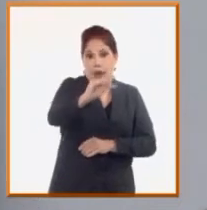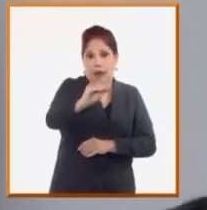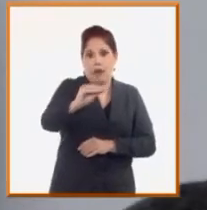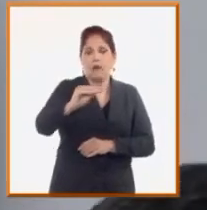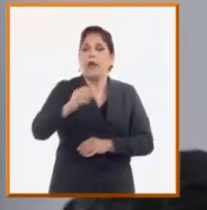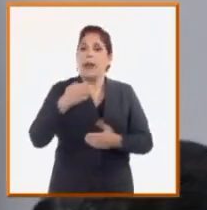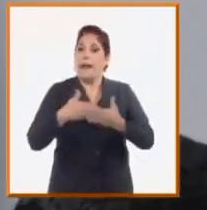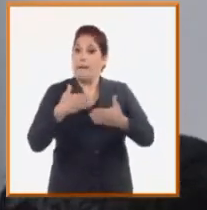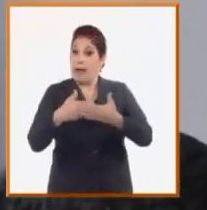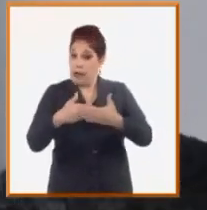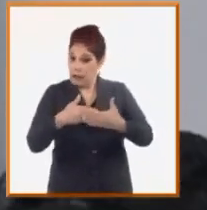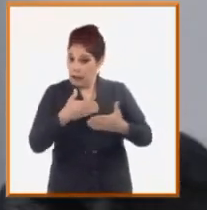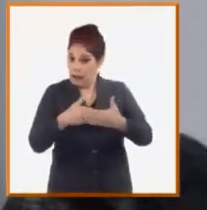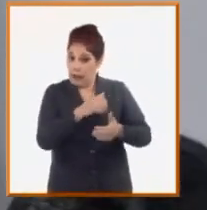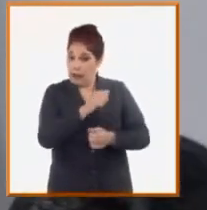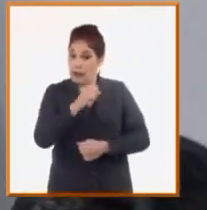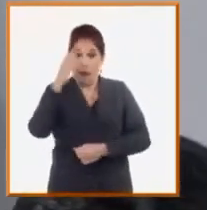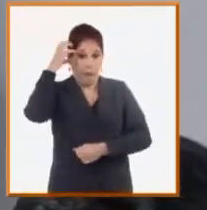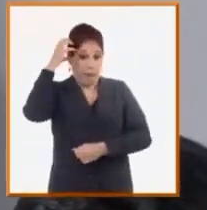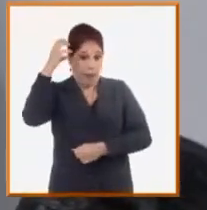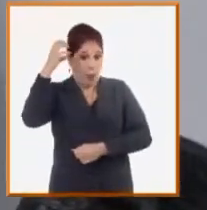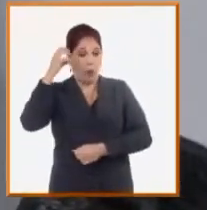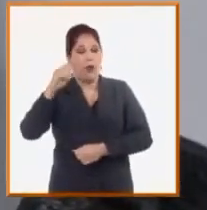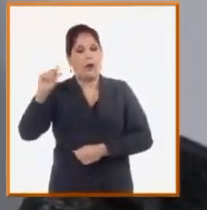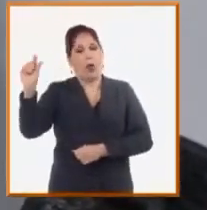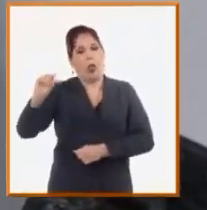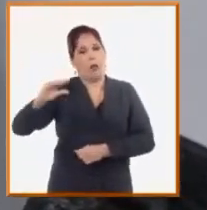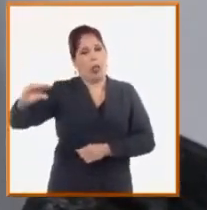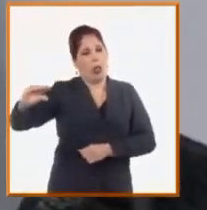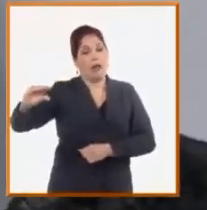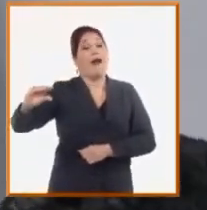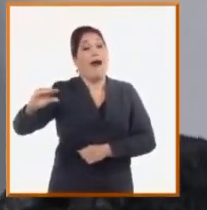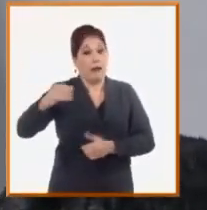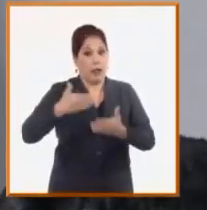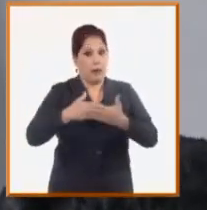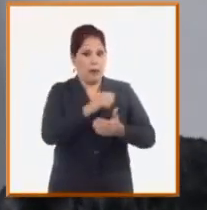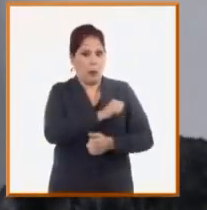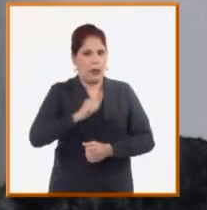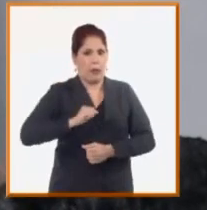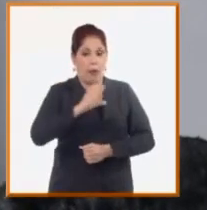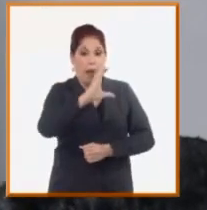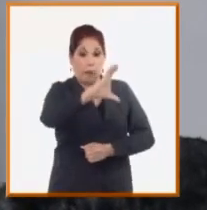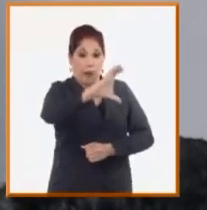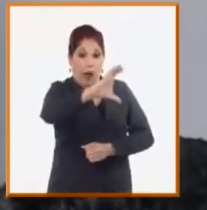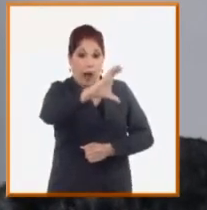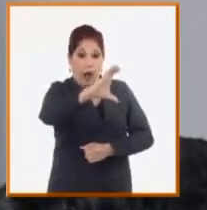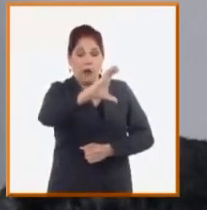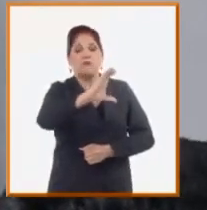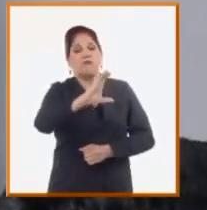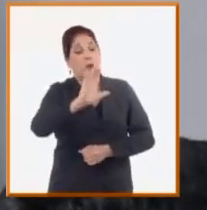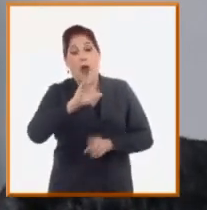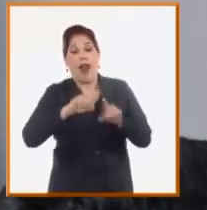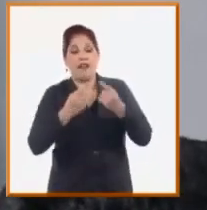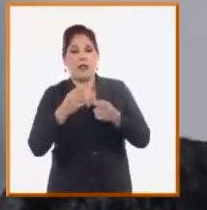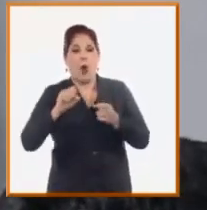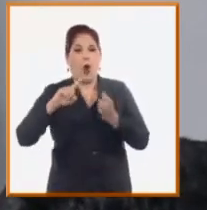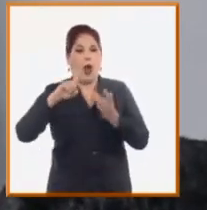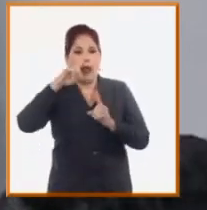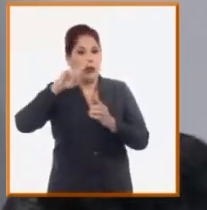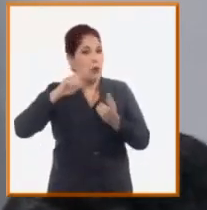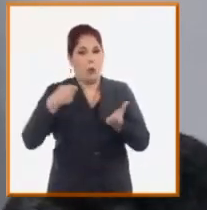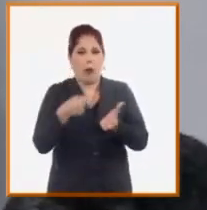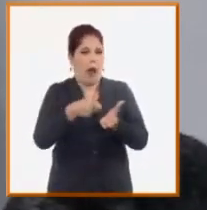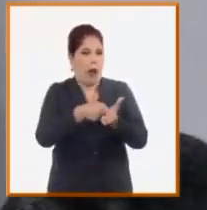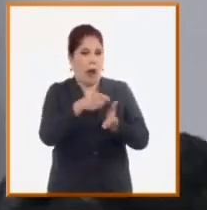esa migración de la que hablábamos al principio. Y bueno, temas que tienen que ver con subdeclaración y evasión de impuestos son algunos de los aspectos que